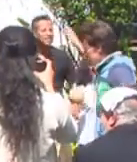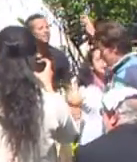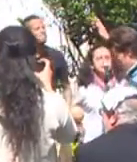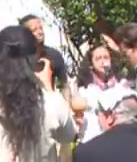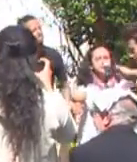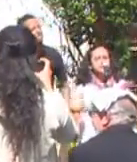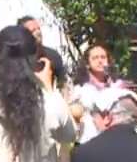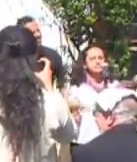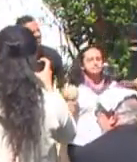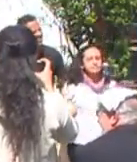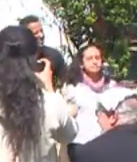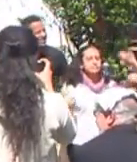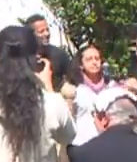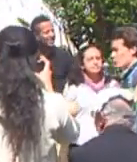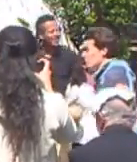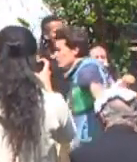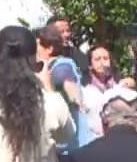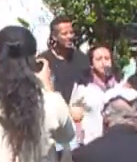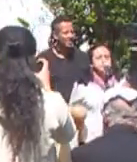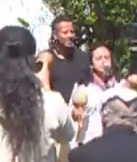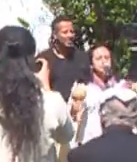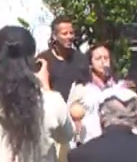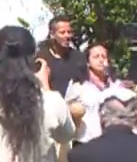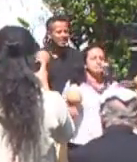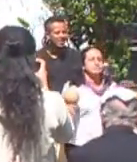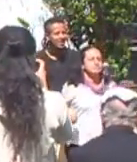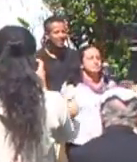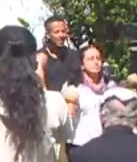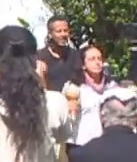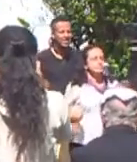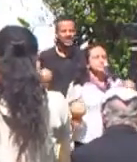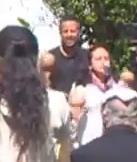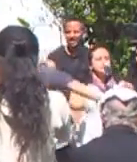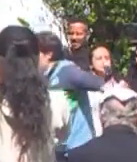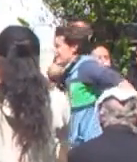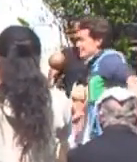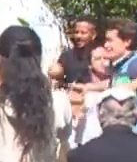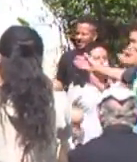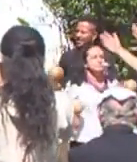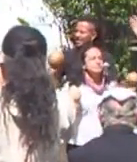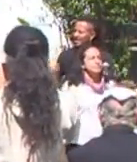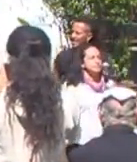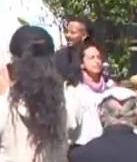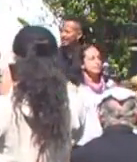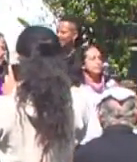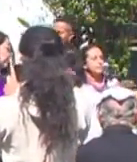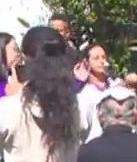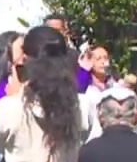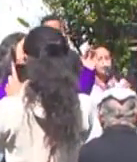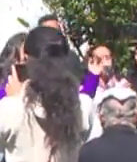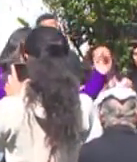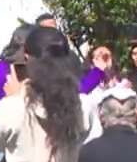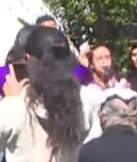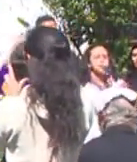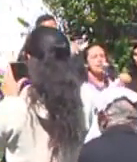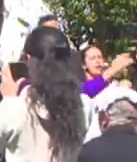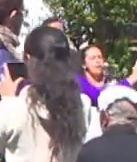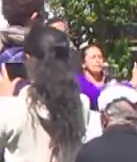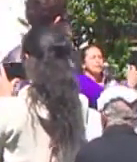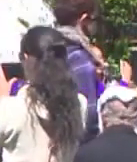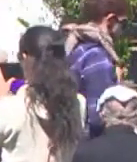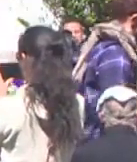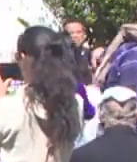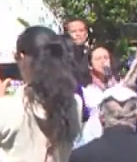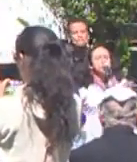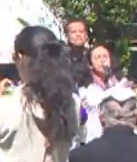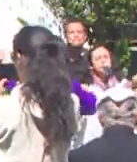Me pasó mi amante y yo no lo vi. Me robaste el sueño cuando me dormí.